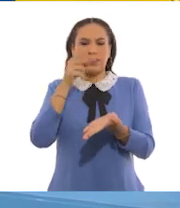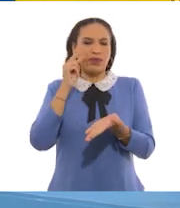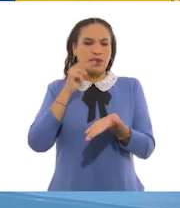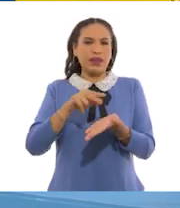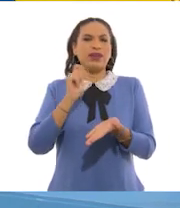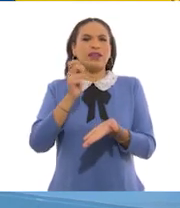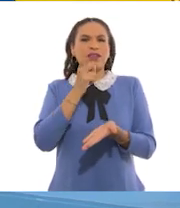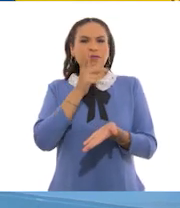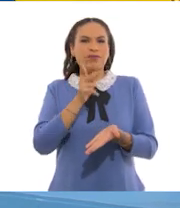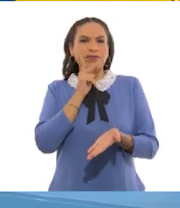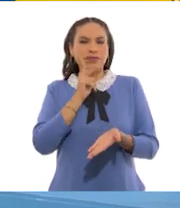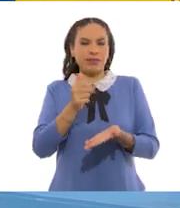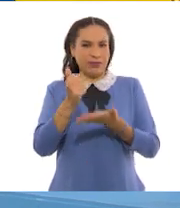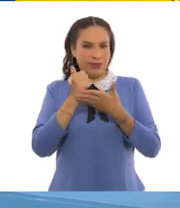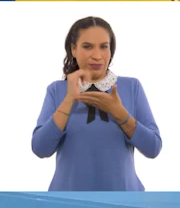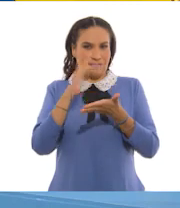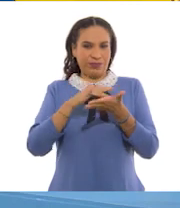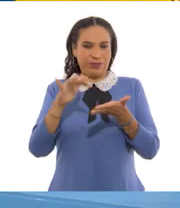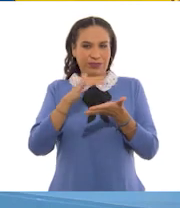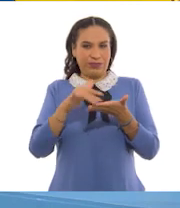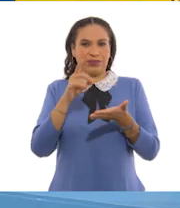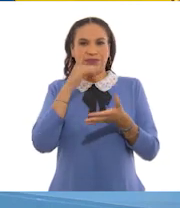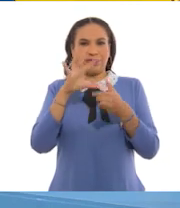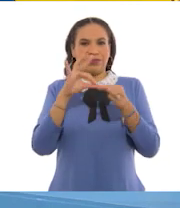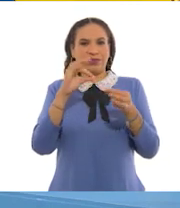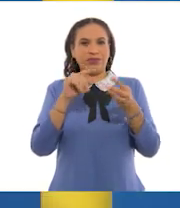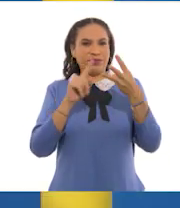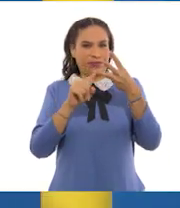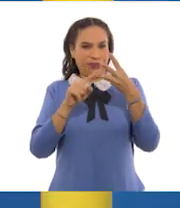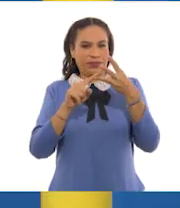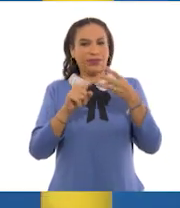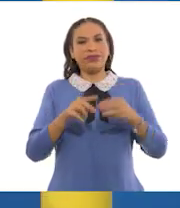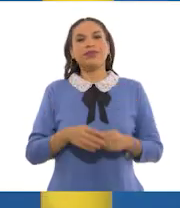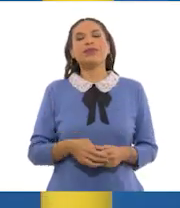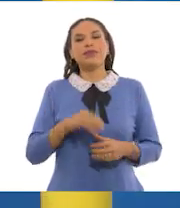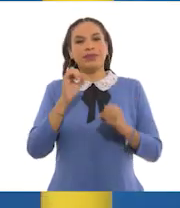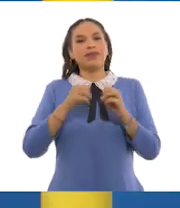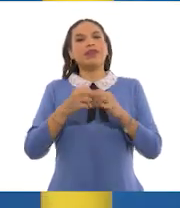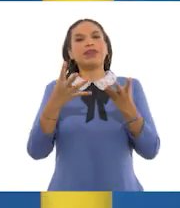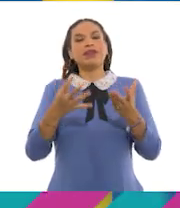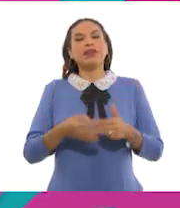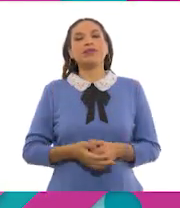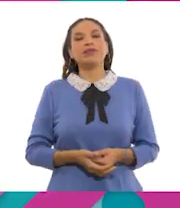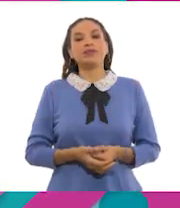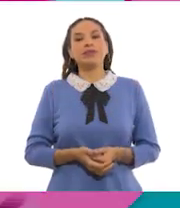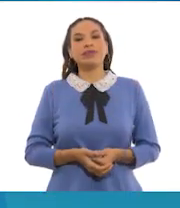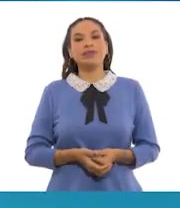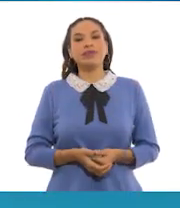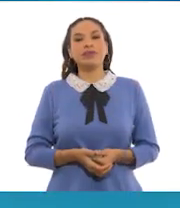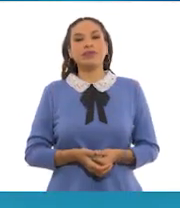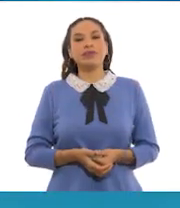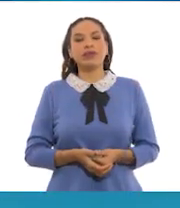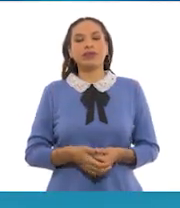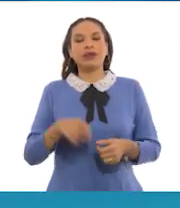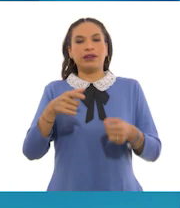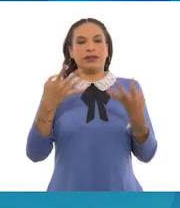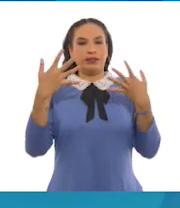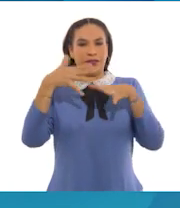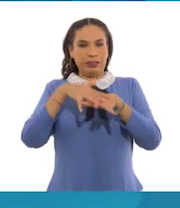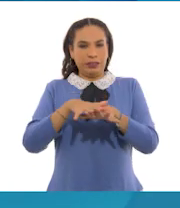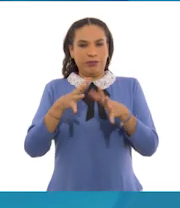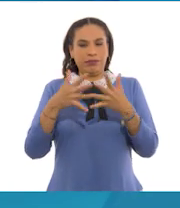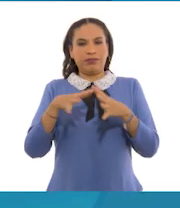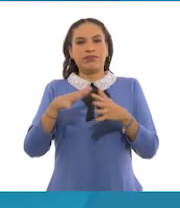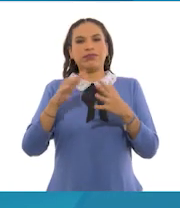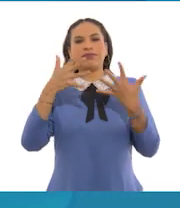lo siguiente. ¿Me ayudas a leer la tercera definición, por favor, Juan Carlos? Claro que sí, maestra. A ver, dice, mestizaje,